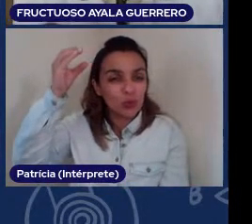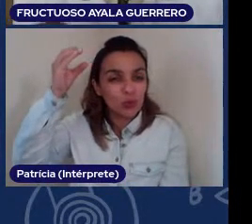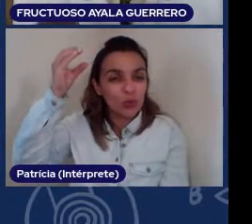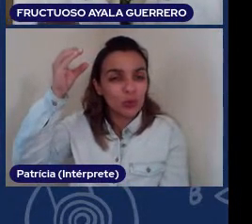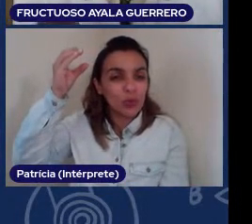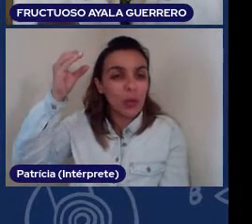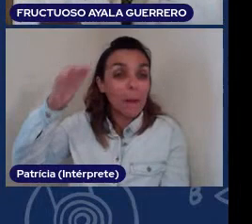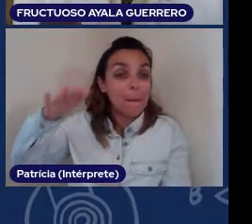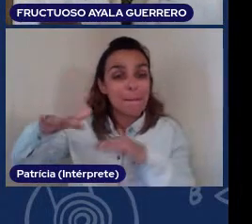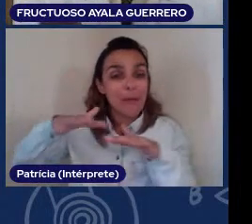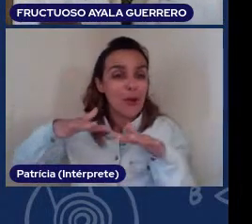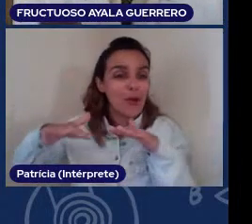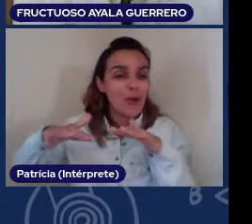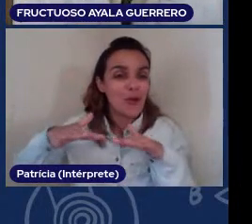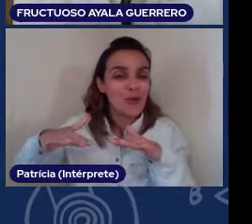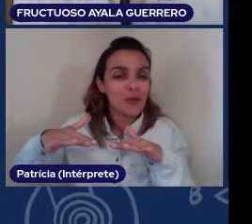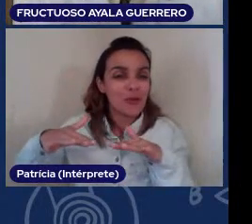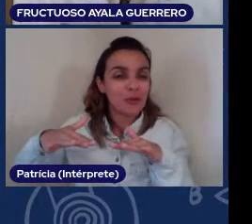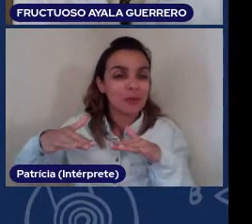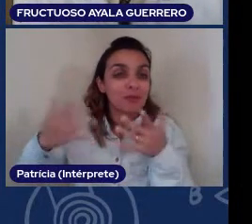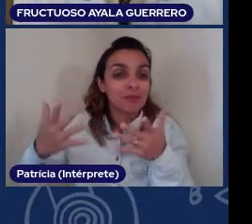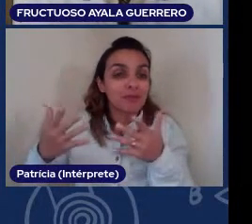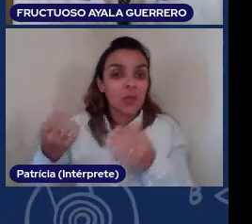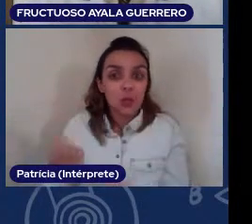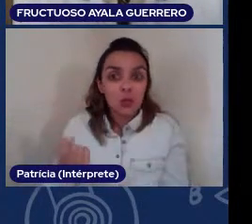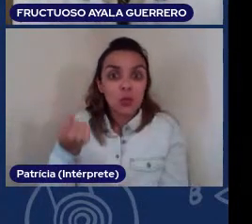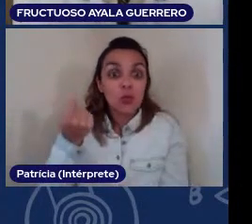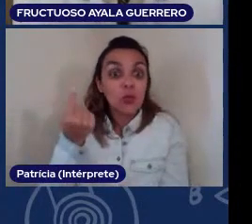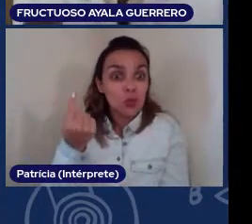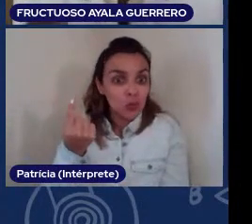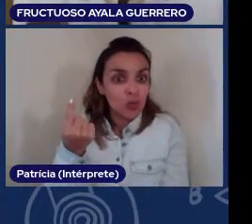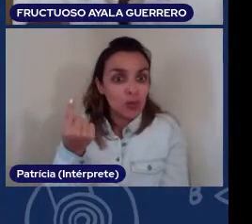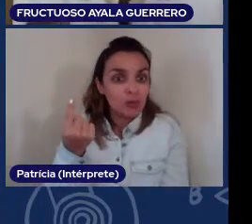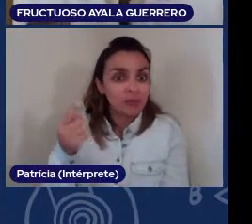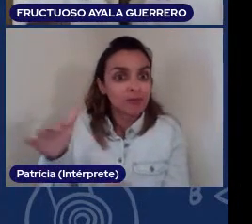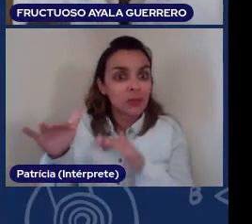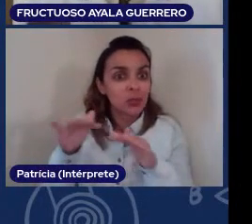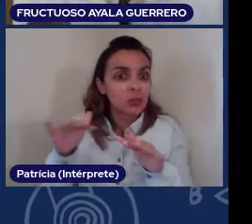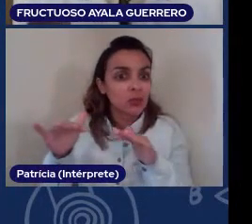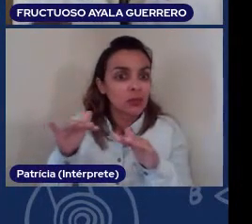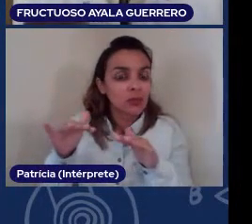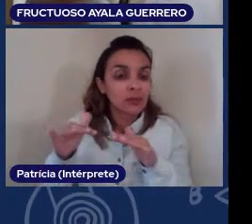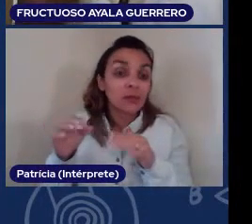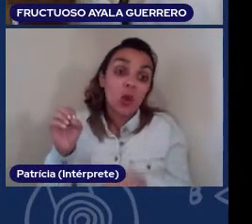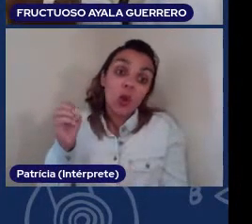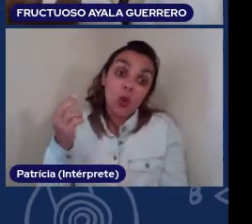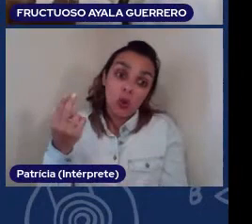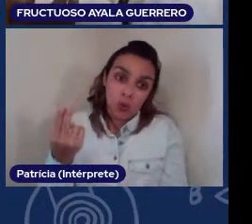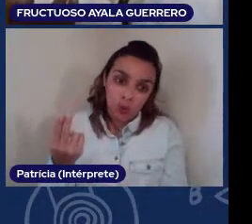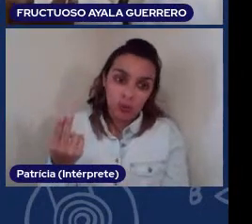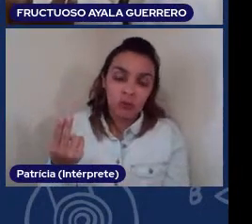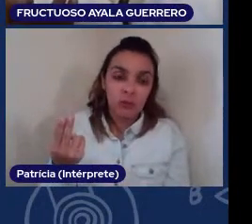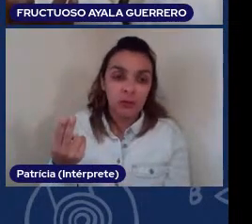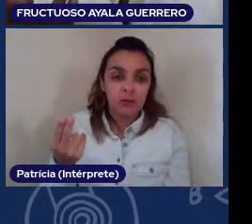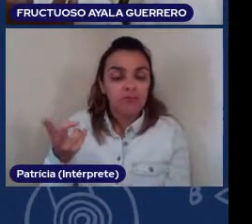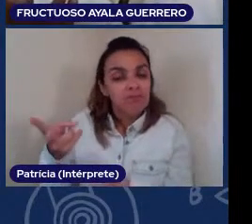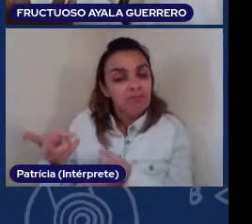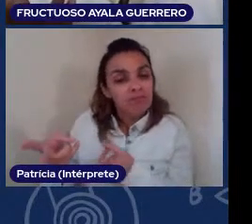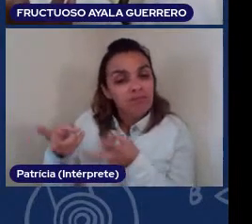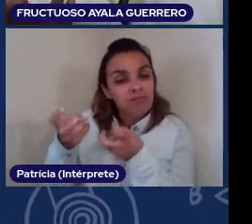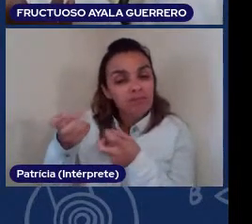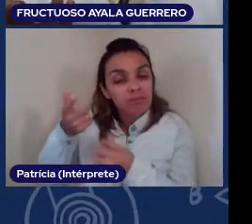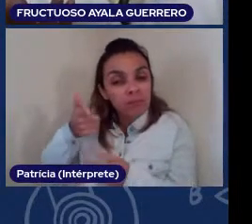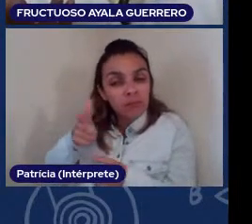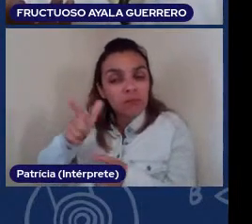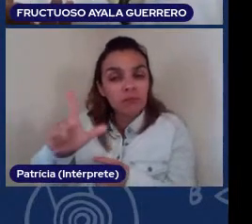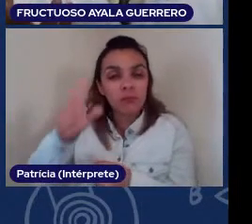movimiento. Así que desaparecen cuando se mueve o cuando observa que otra persona